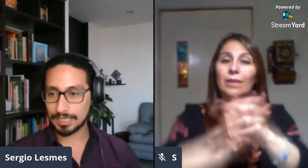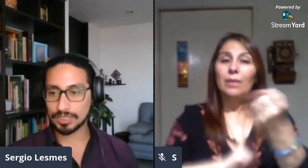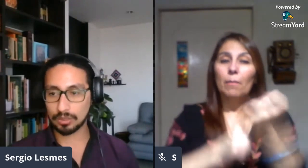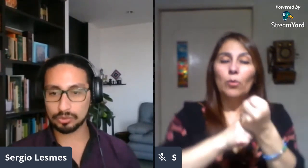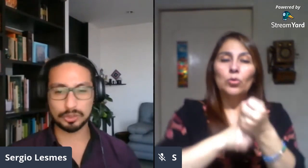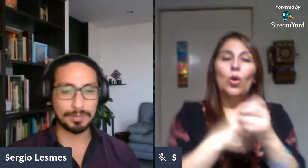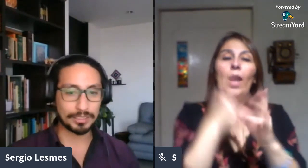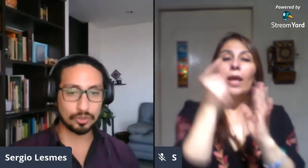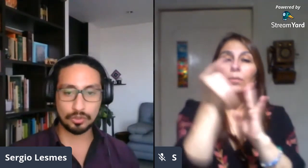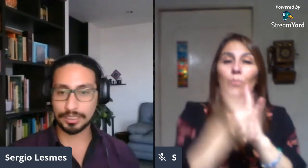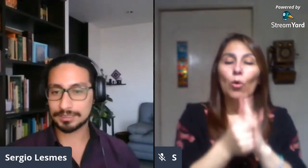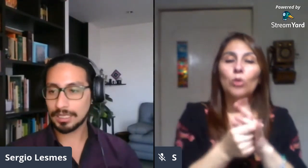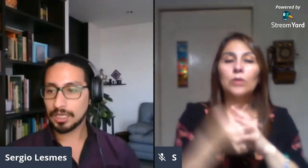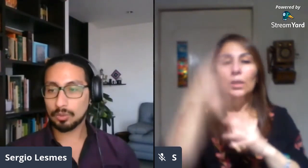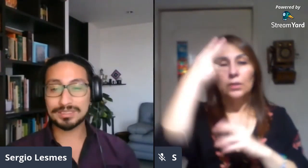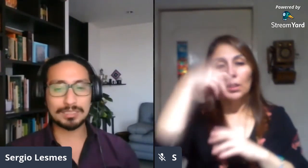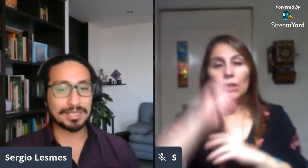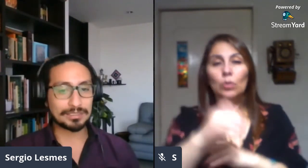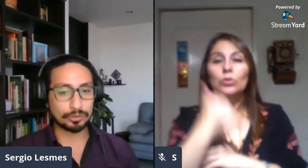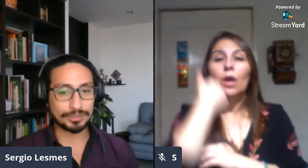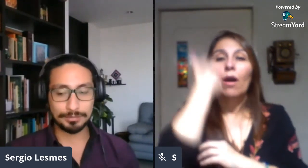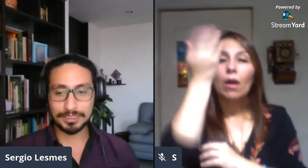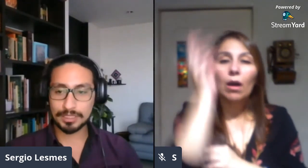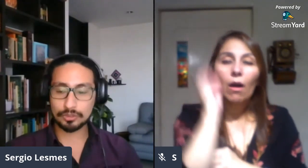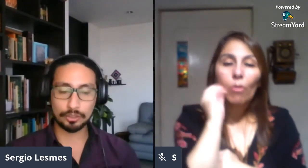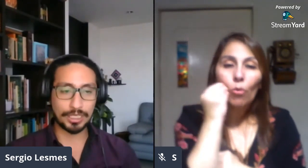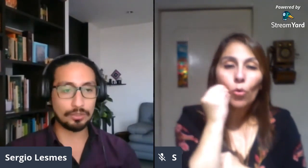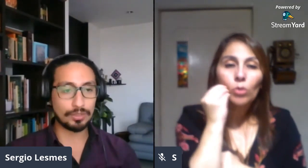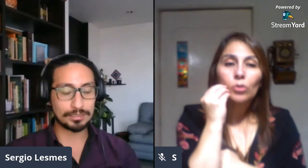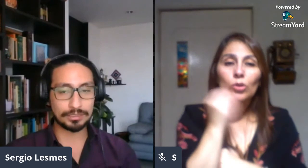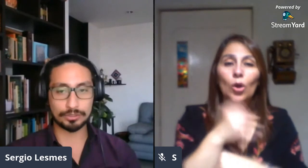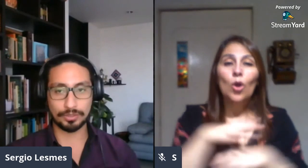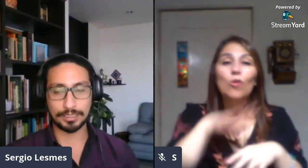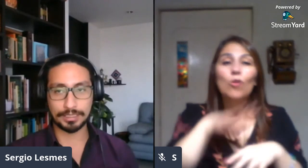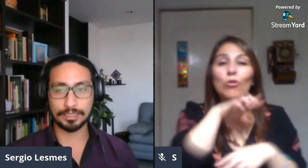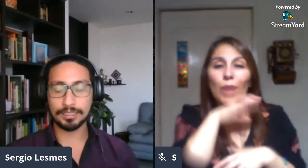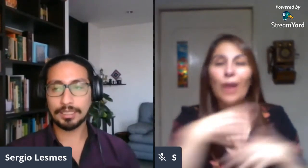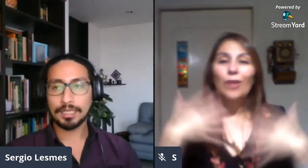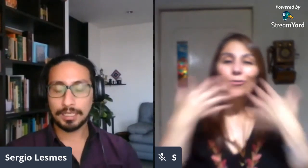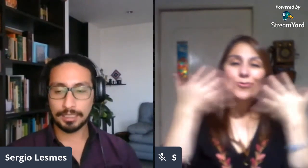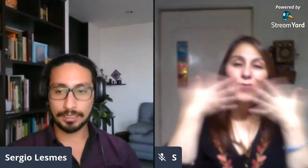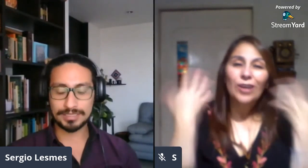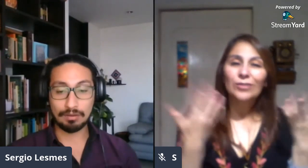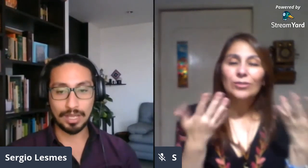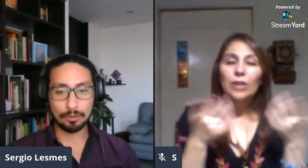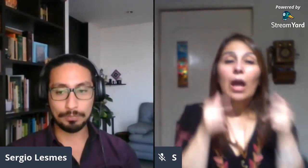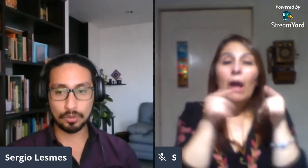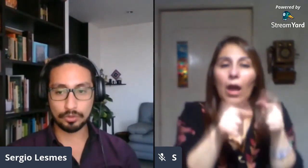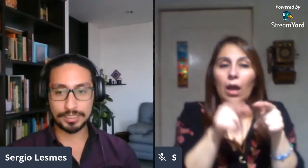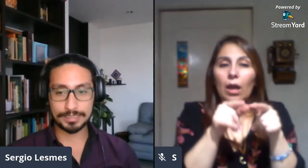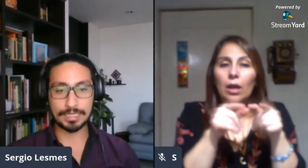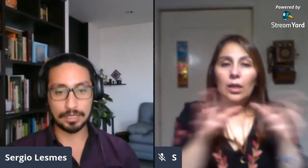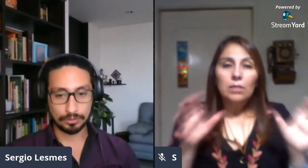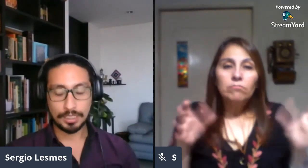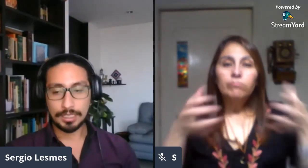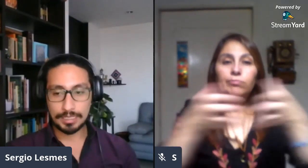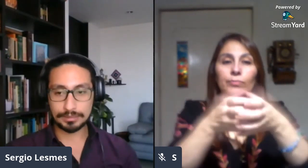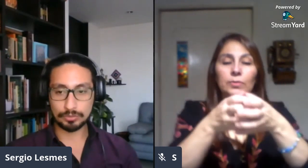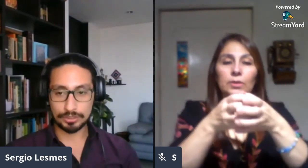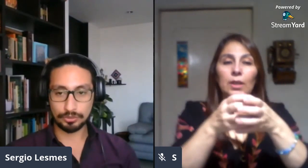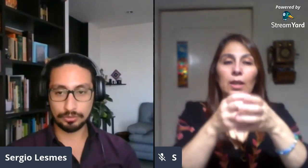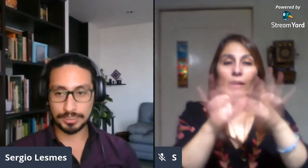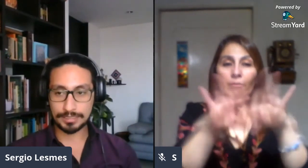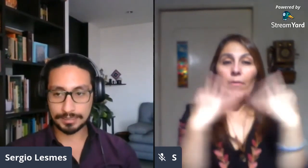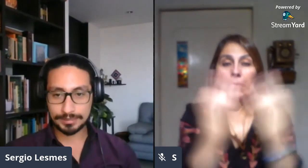compañeras, hijos, adultos mayores, nuestras mascotas mismas. Yo creo que hay una situación ahí que se ha hablado poco, y es que, claro,